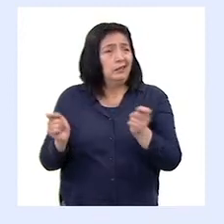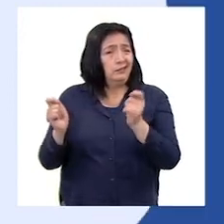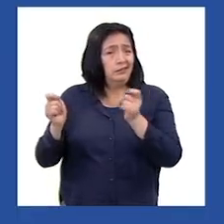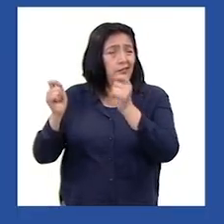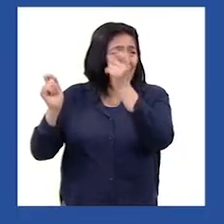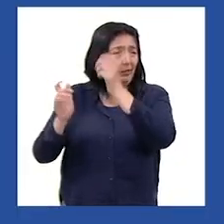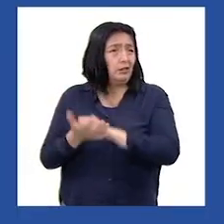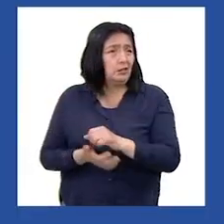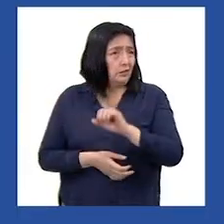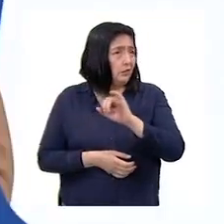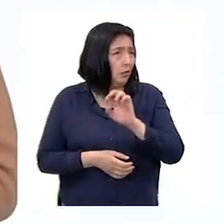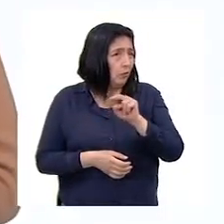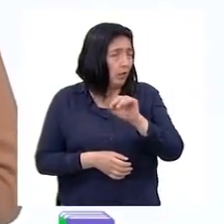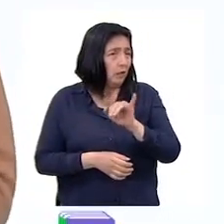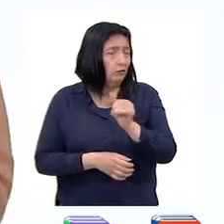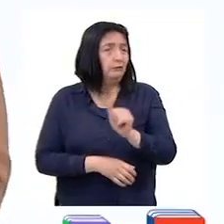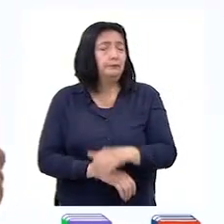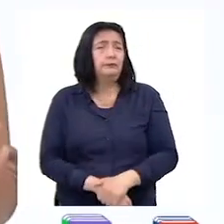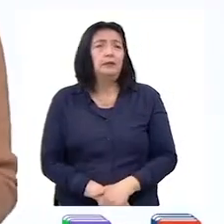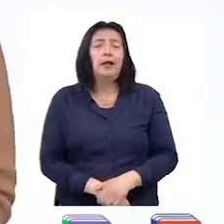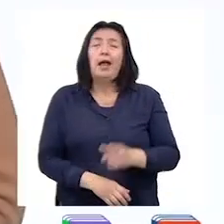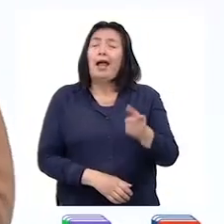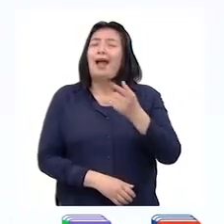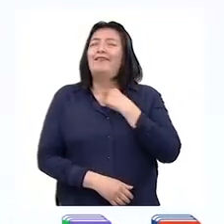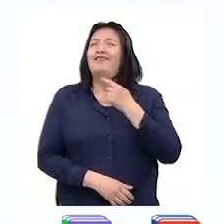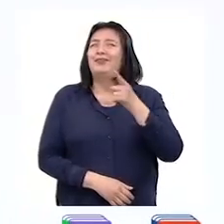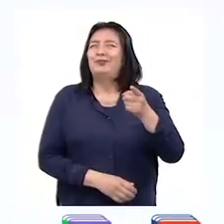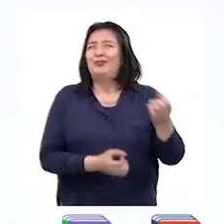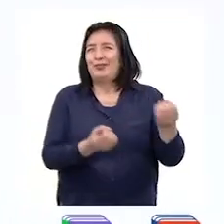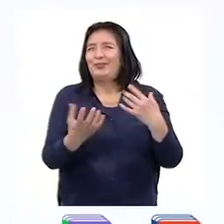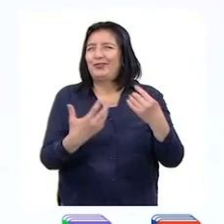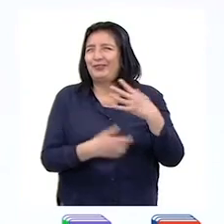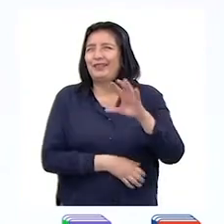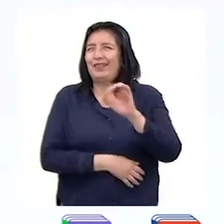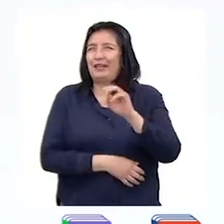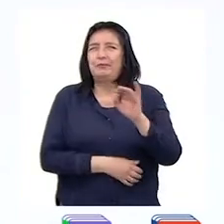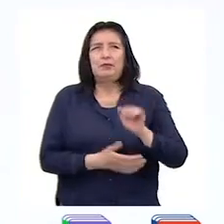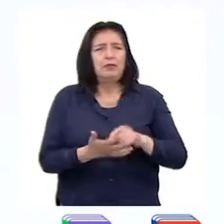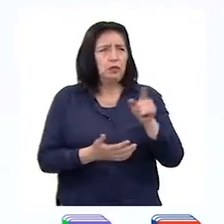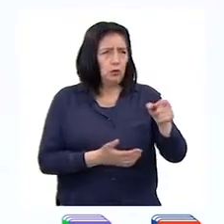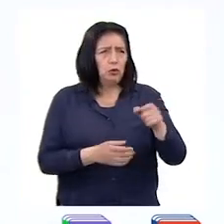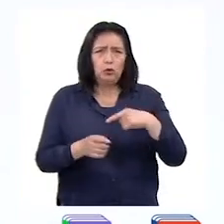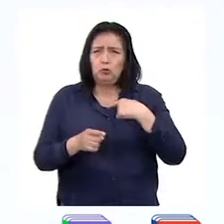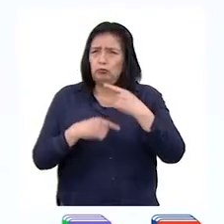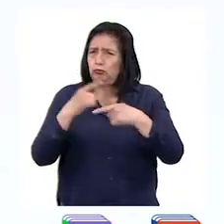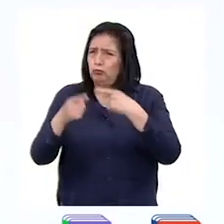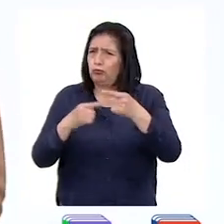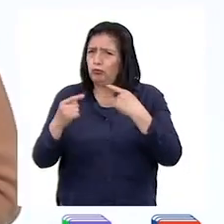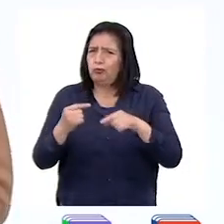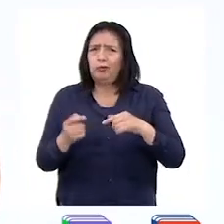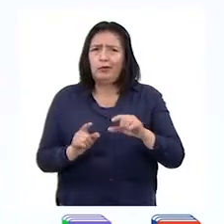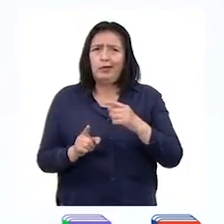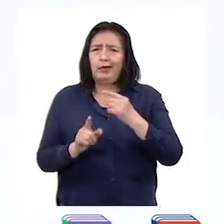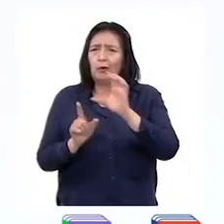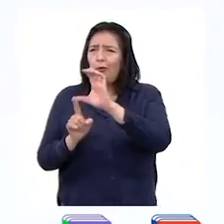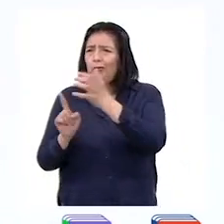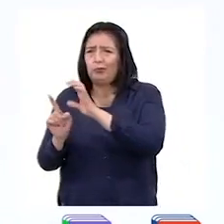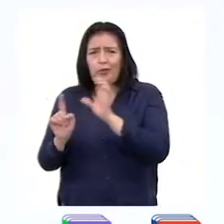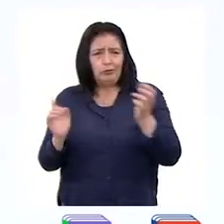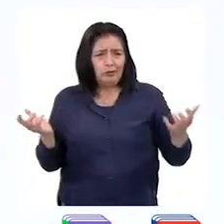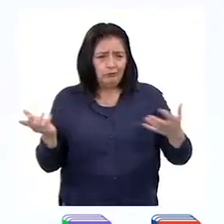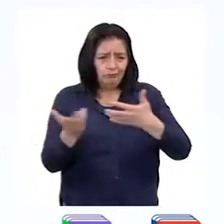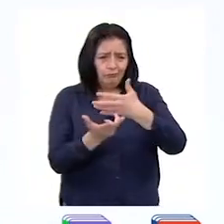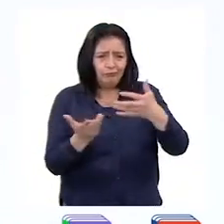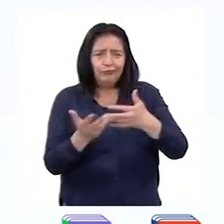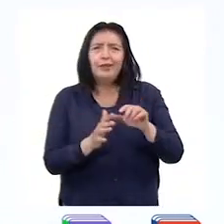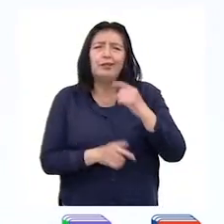celebra la fiesta en San Juan. Me encanta todo lo que nos cuenta Camila. Su relato representa la interculturalidad y el